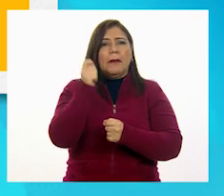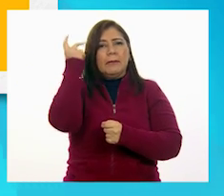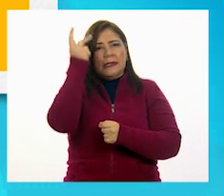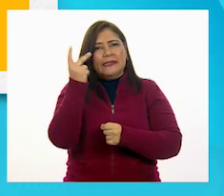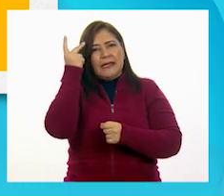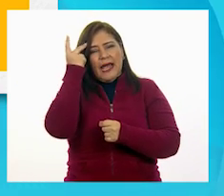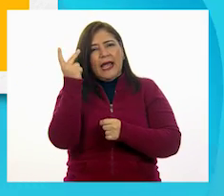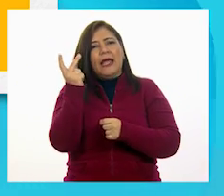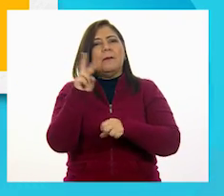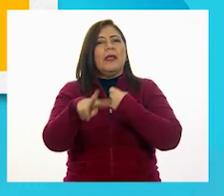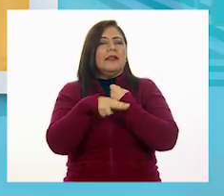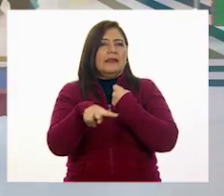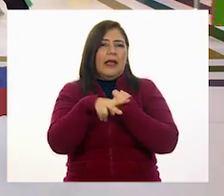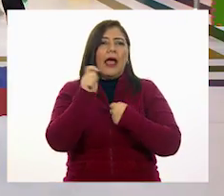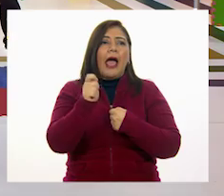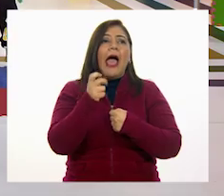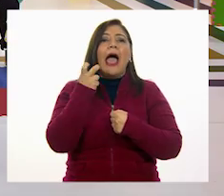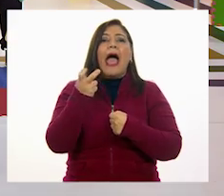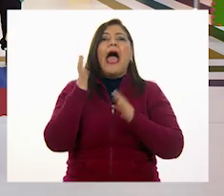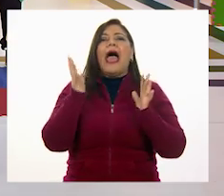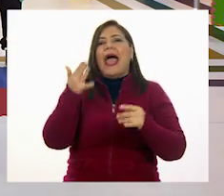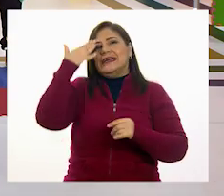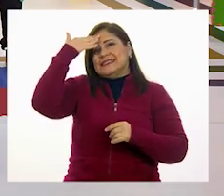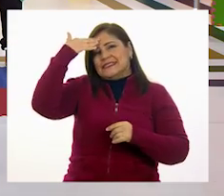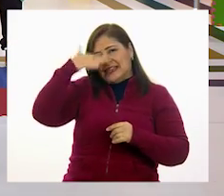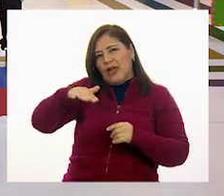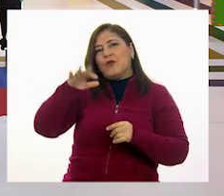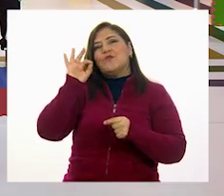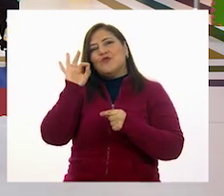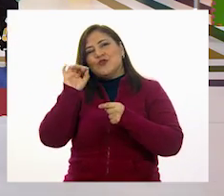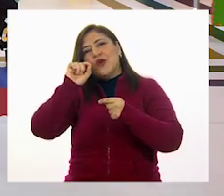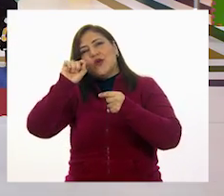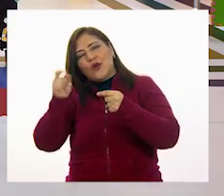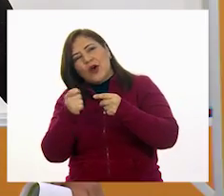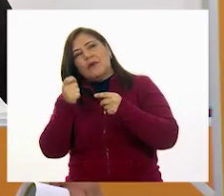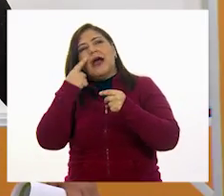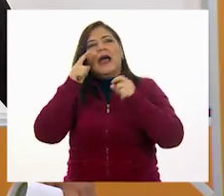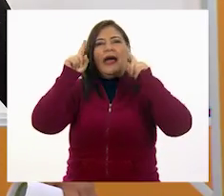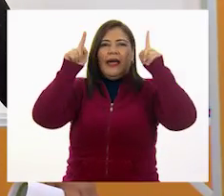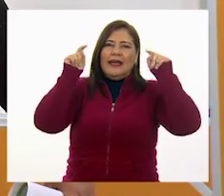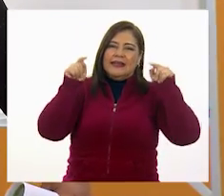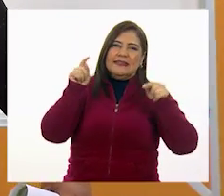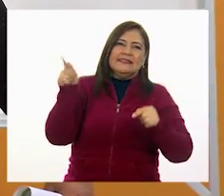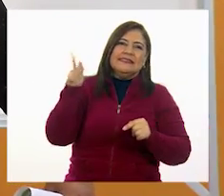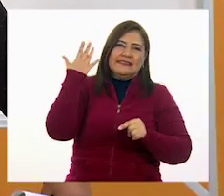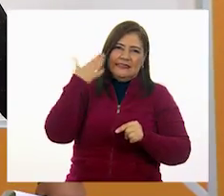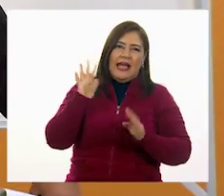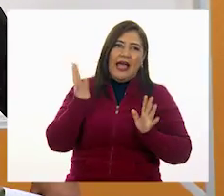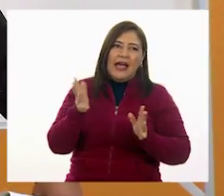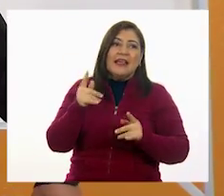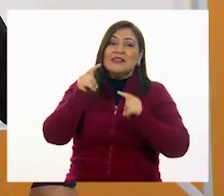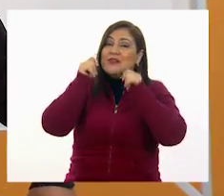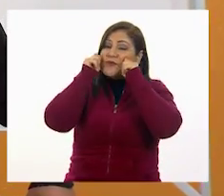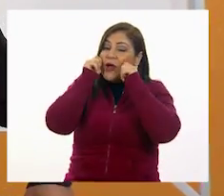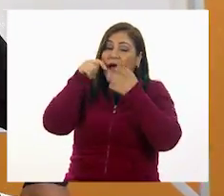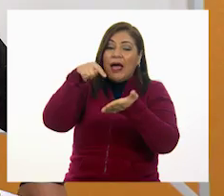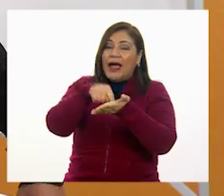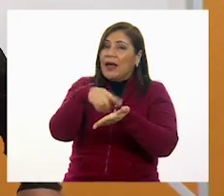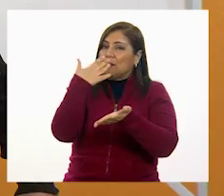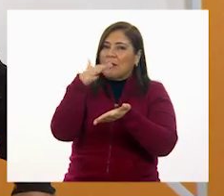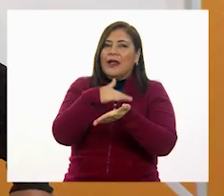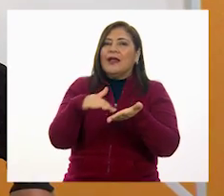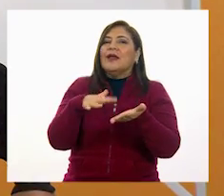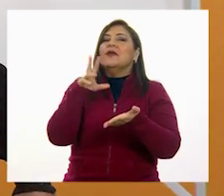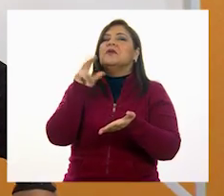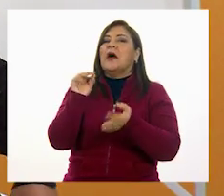Porque ella ya sabe usar los puntos, las comas y los signos de admiración. Y aunque no estaban, lo